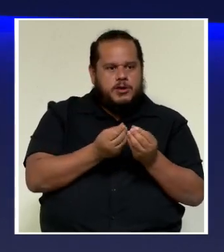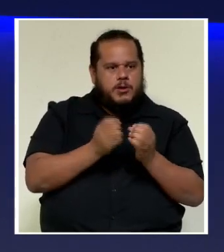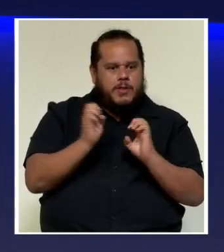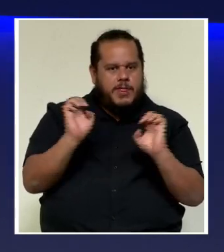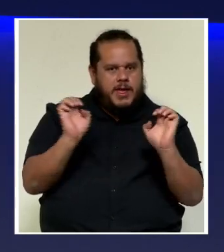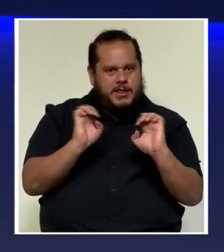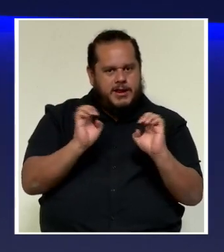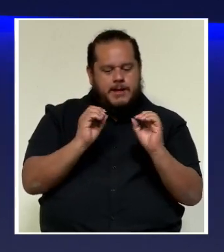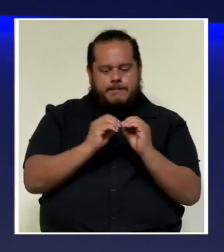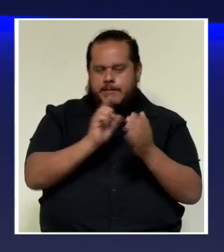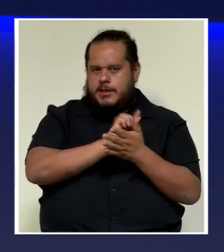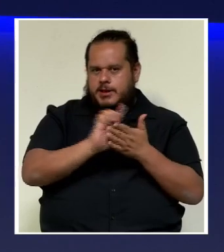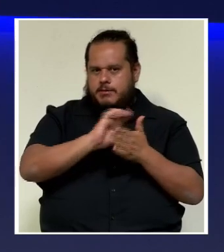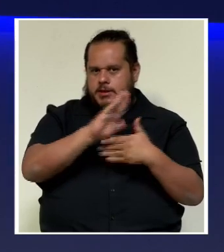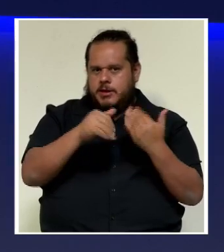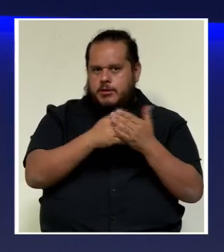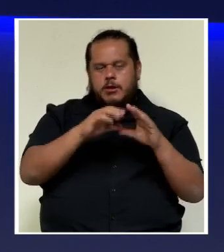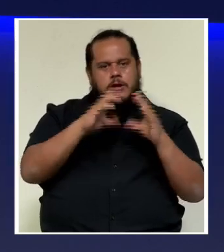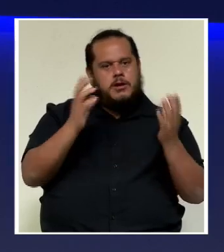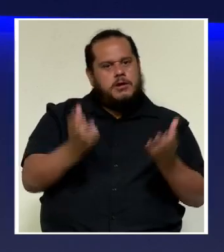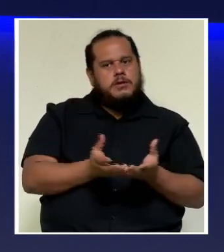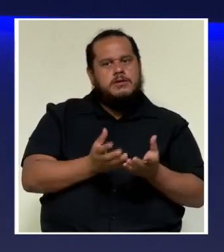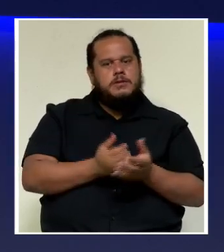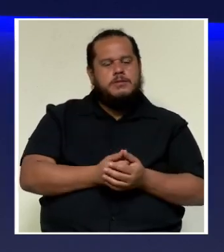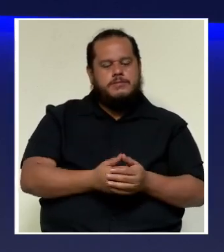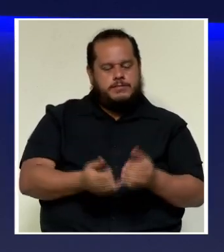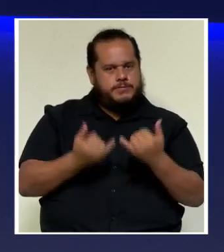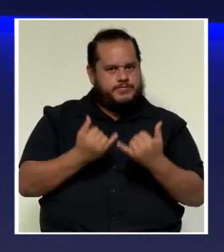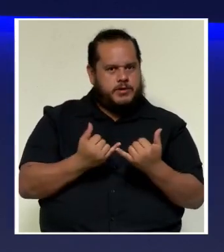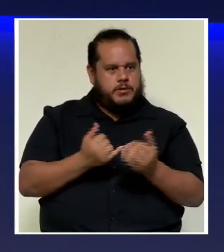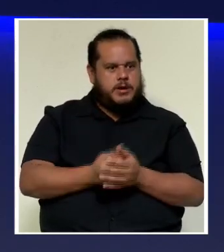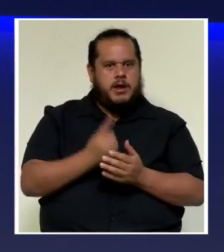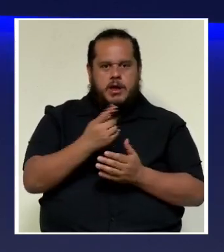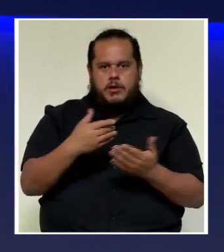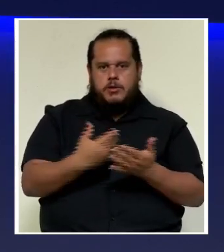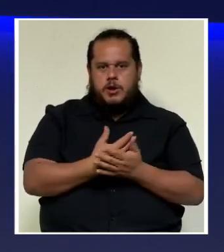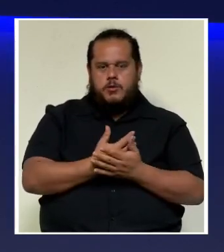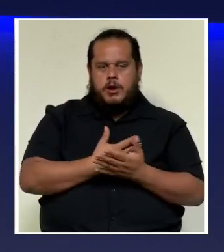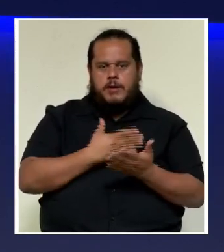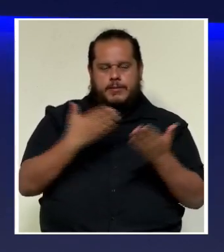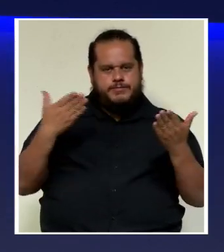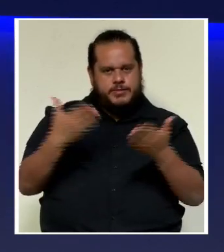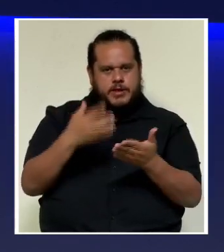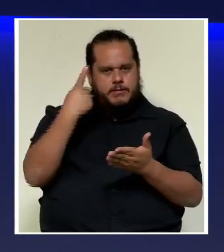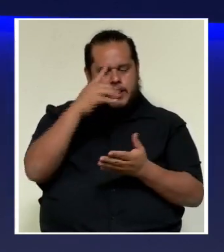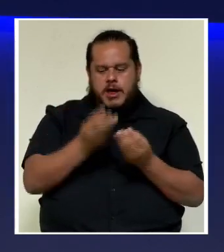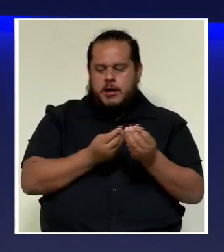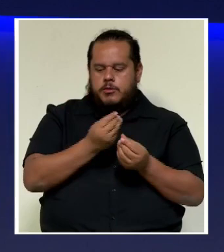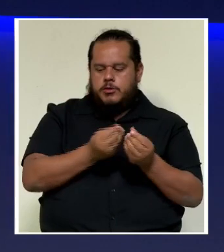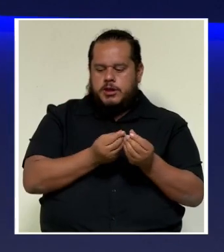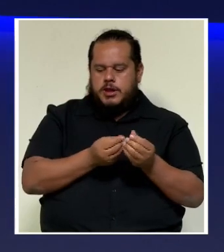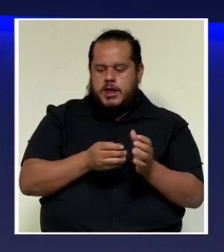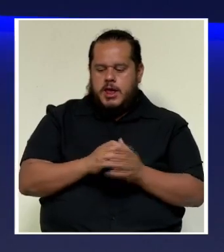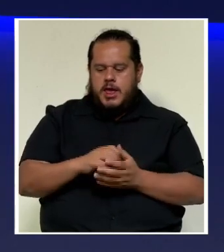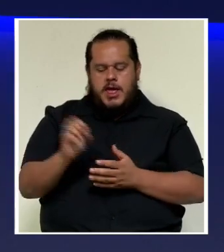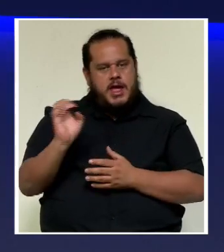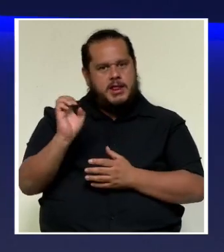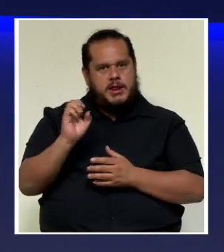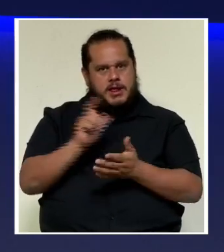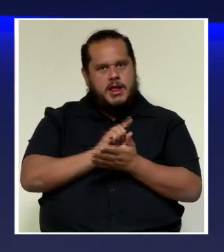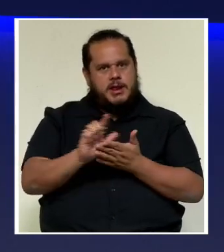energía más limpias del mundo. Ahora hay una nueva tendencia para producir energía limpia que